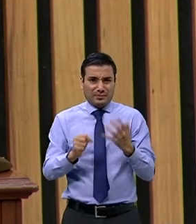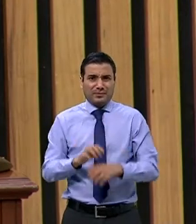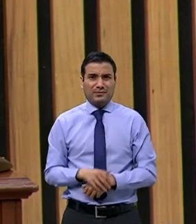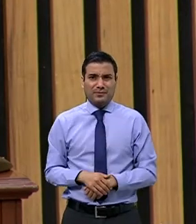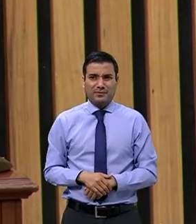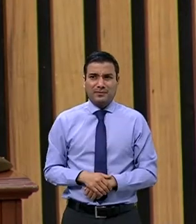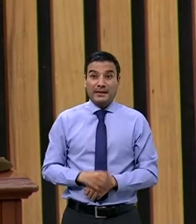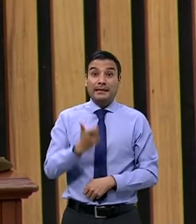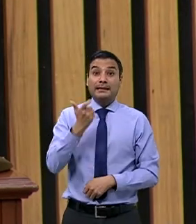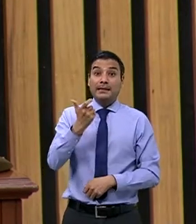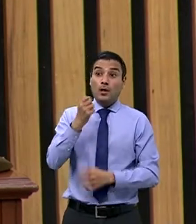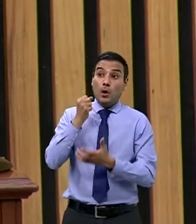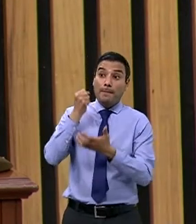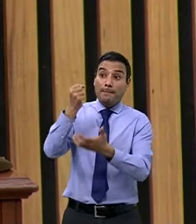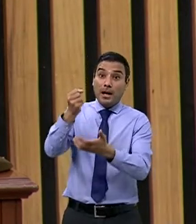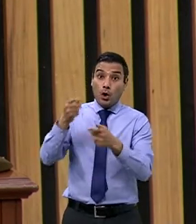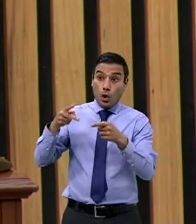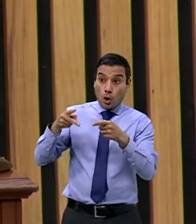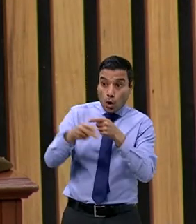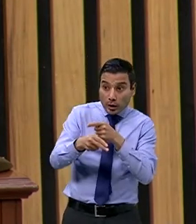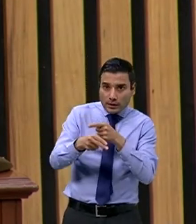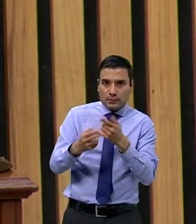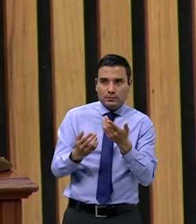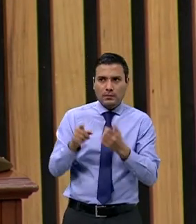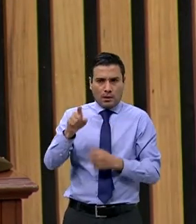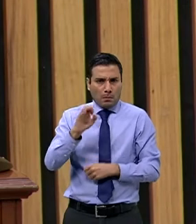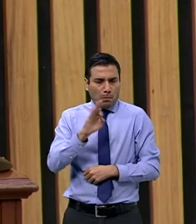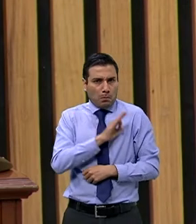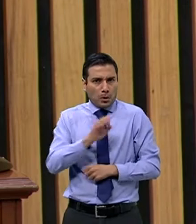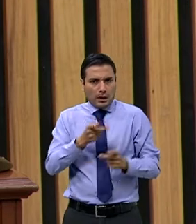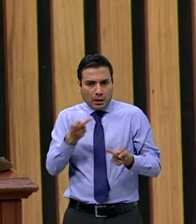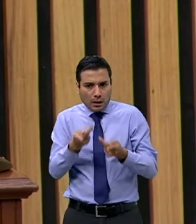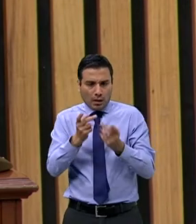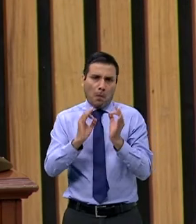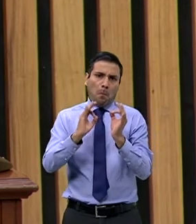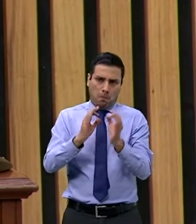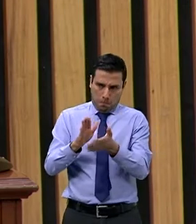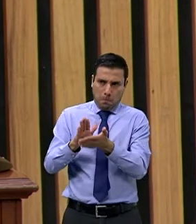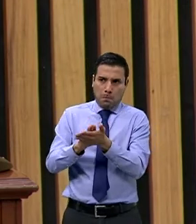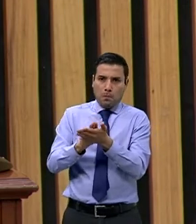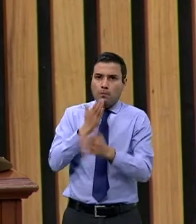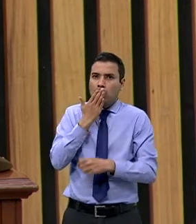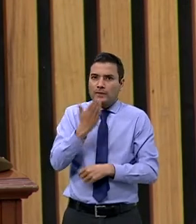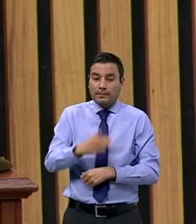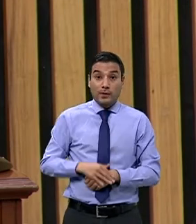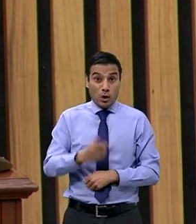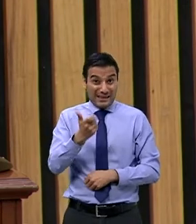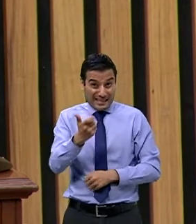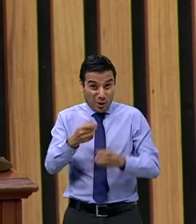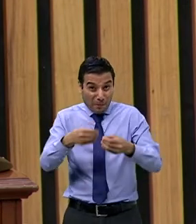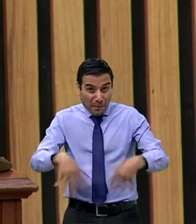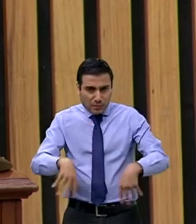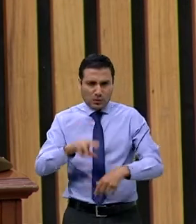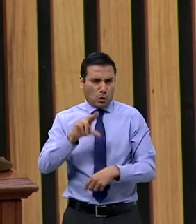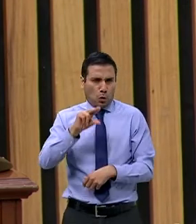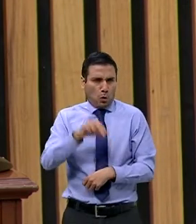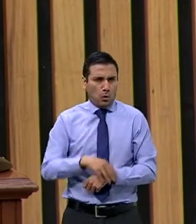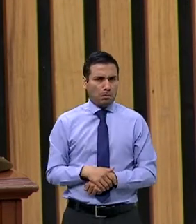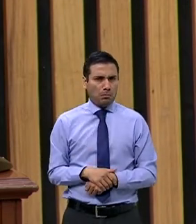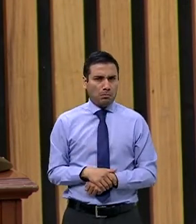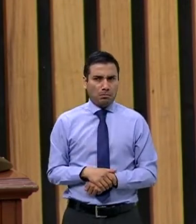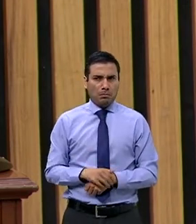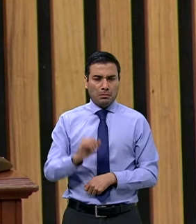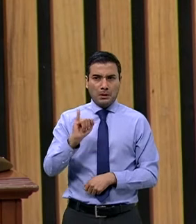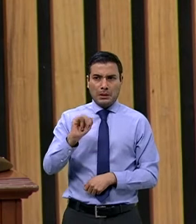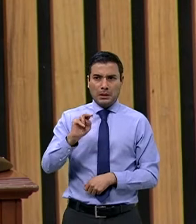reconocemos pero es falso quienes dicen que se tiró dinero a la basura el ine pudo lograr